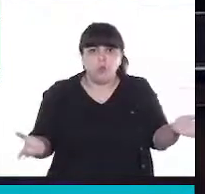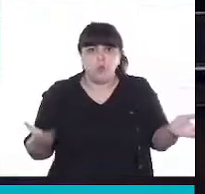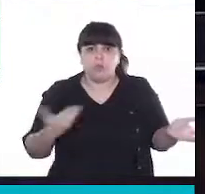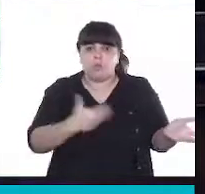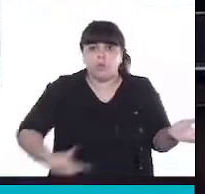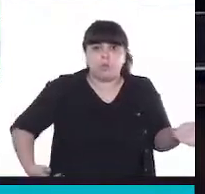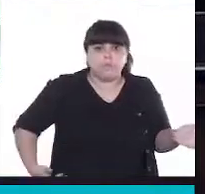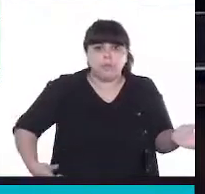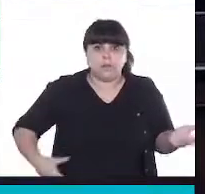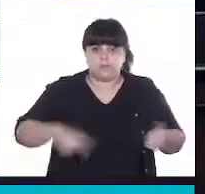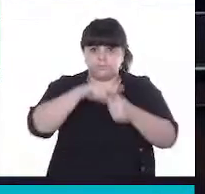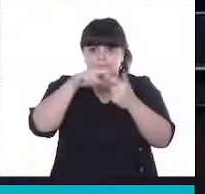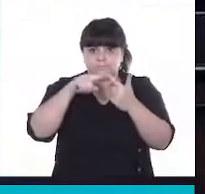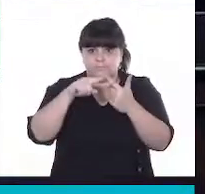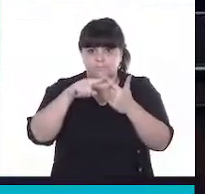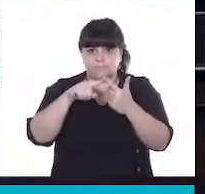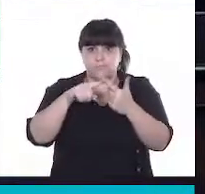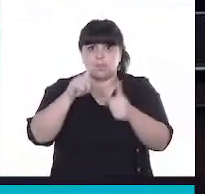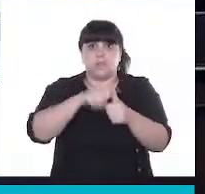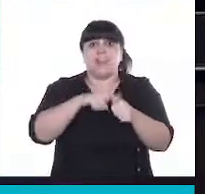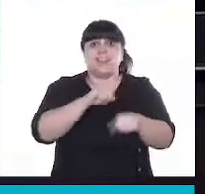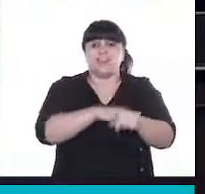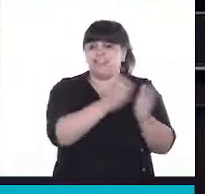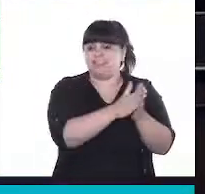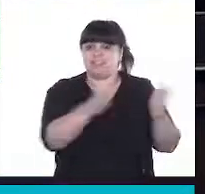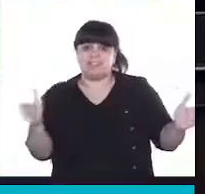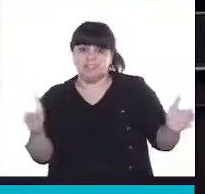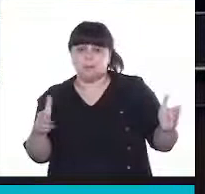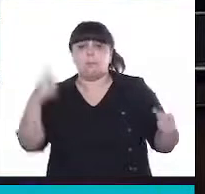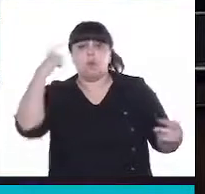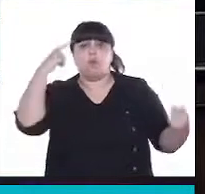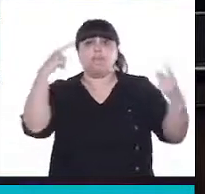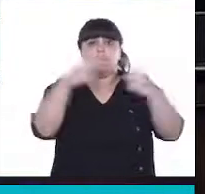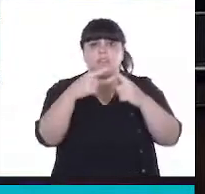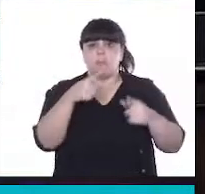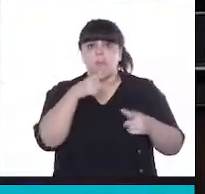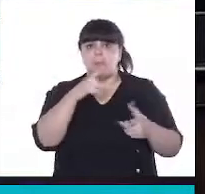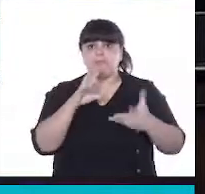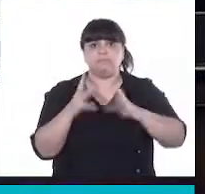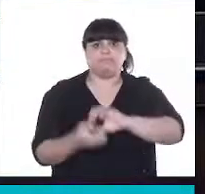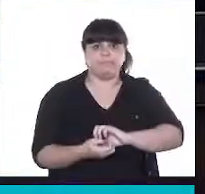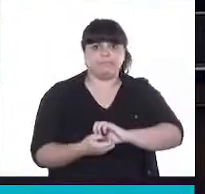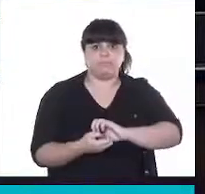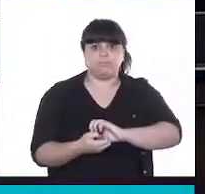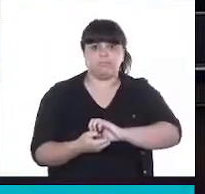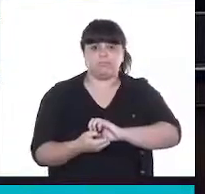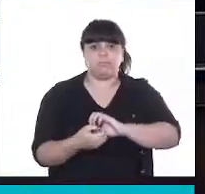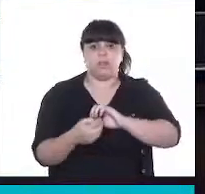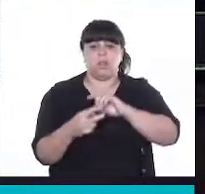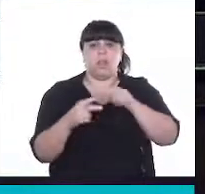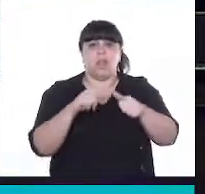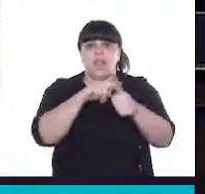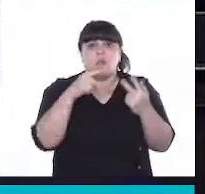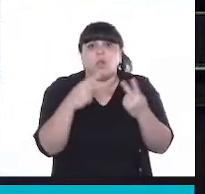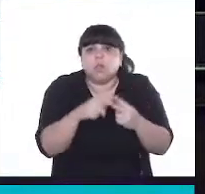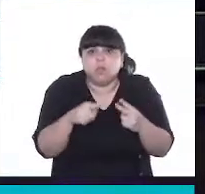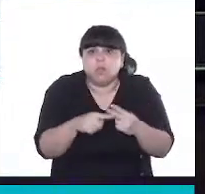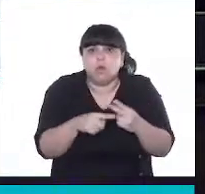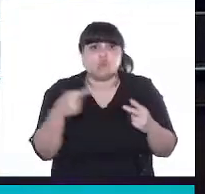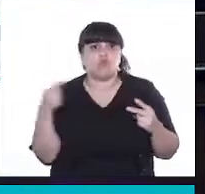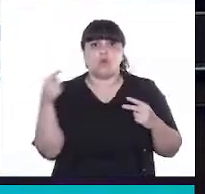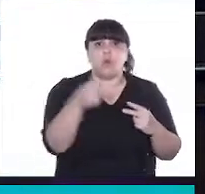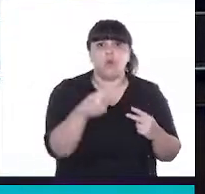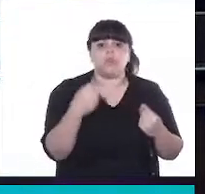en el plazo y en los objetivos como vimos y esta doble violación del protocolo se